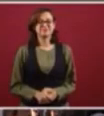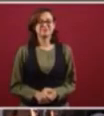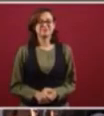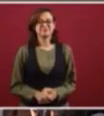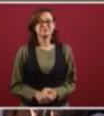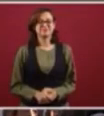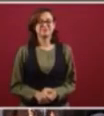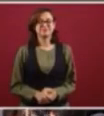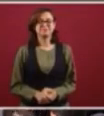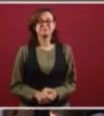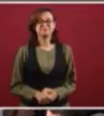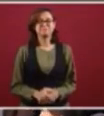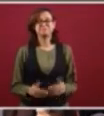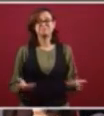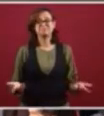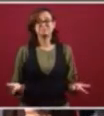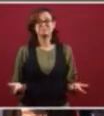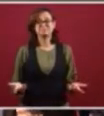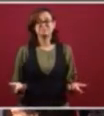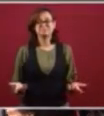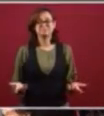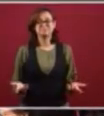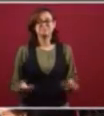Bueno, pues vamos a